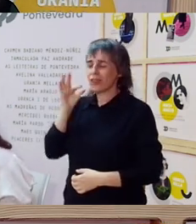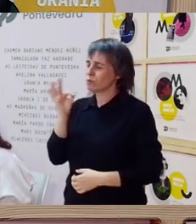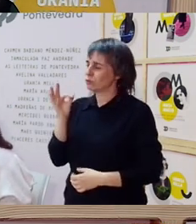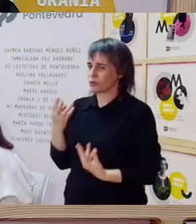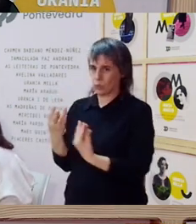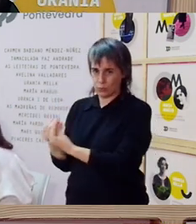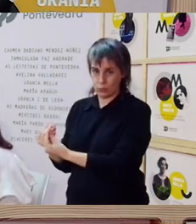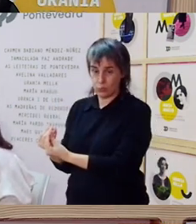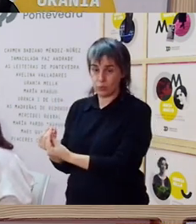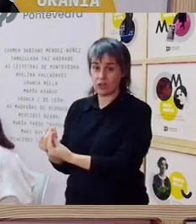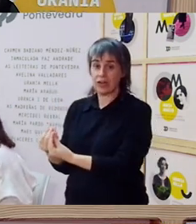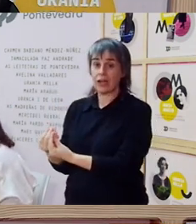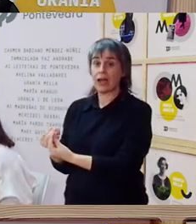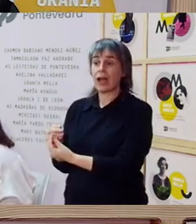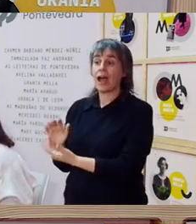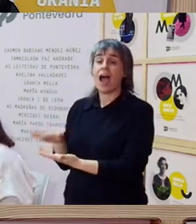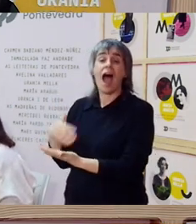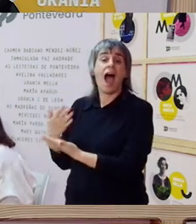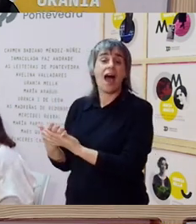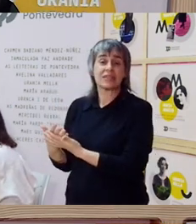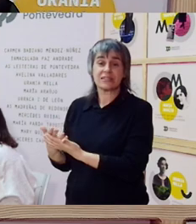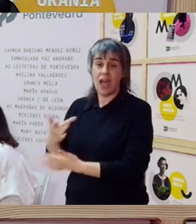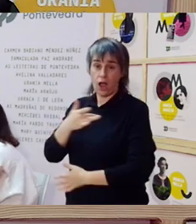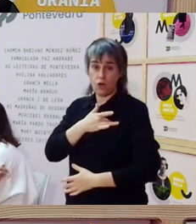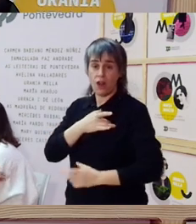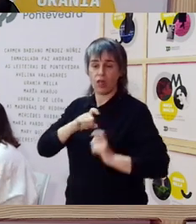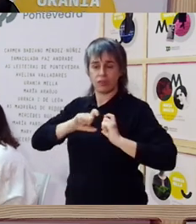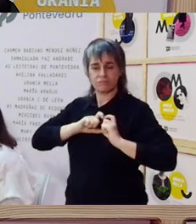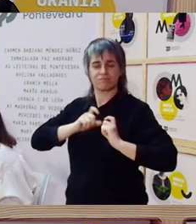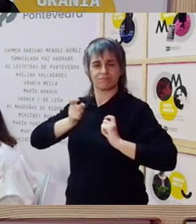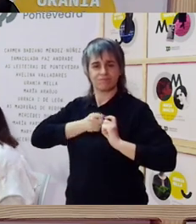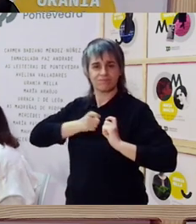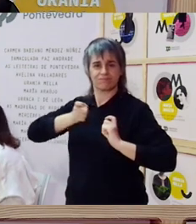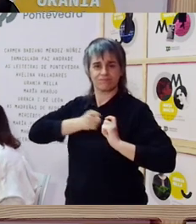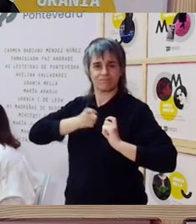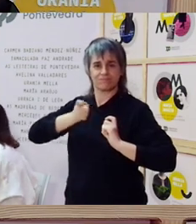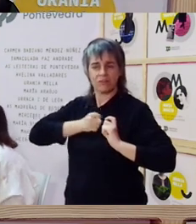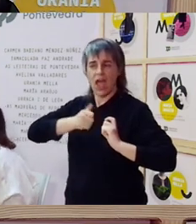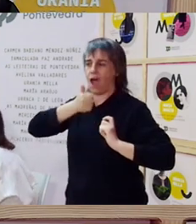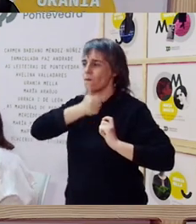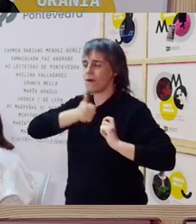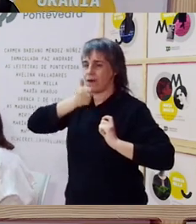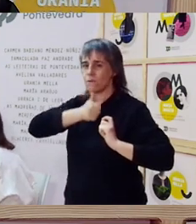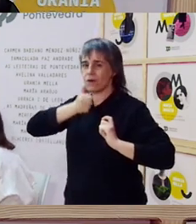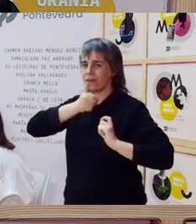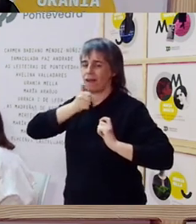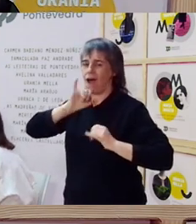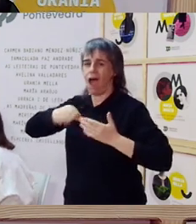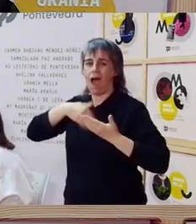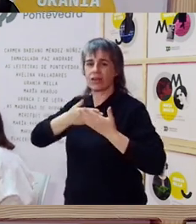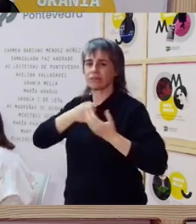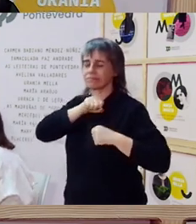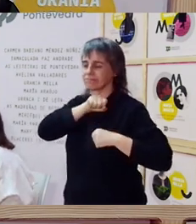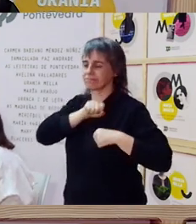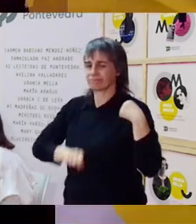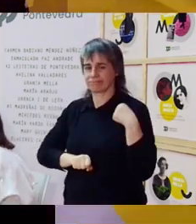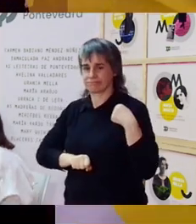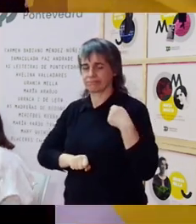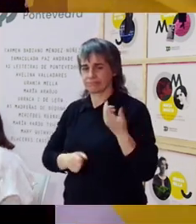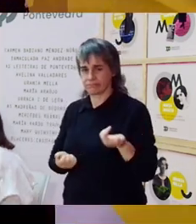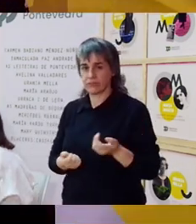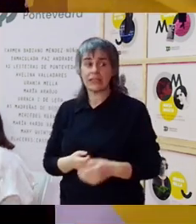hasta que, bueno, pois pues ese corazón que aguantou, sí, tantos episodios de infarto, pois si. Sí. Pois candidamos